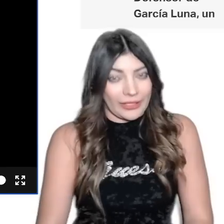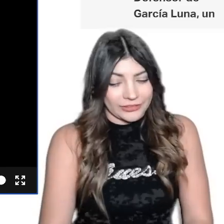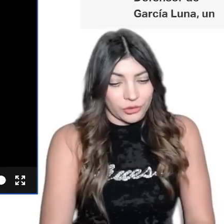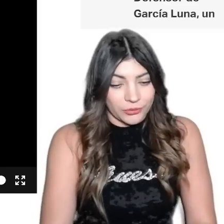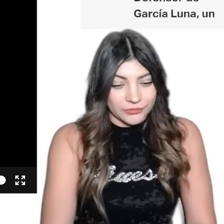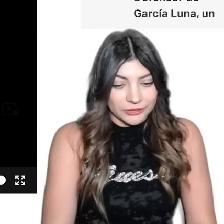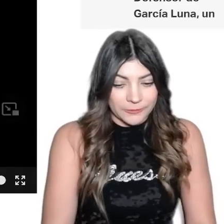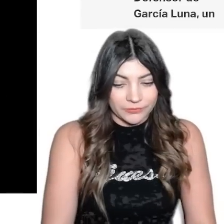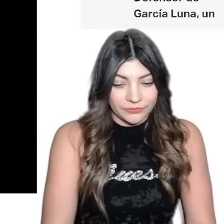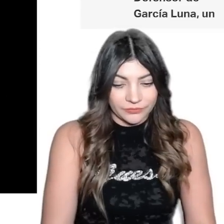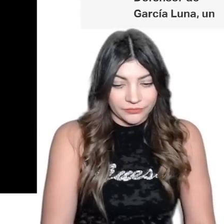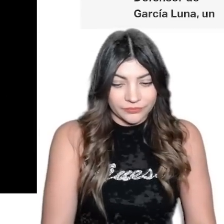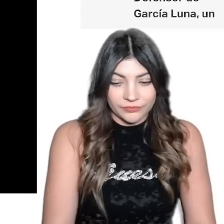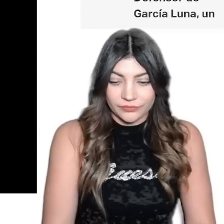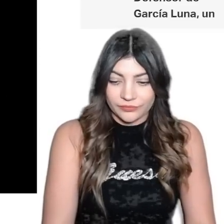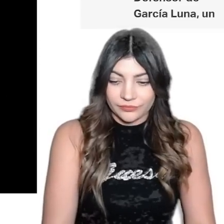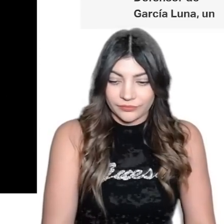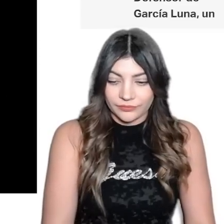bastante molesto.